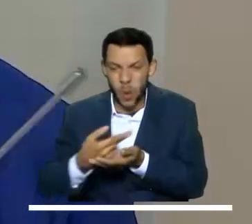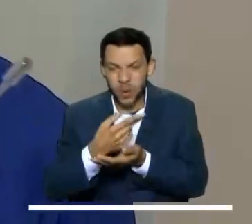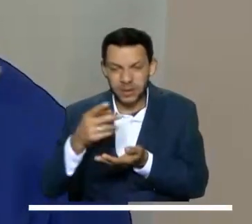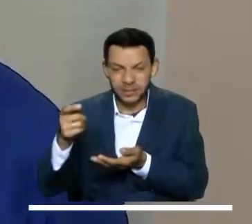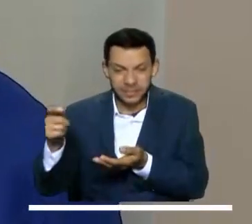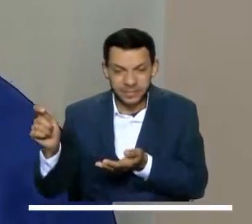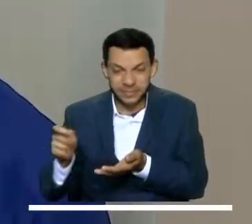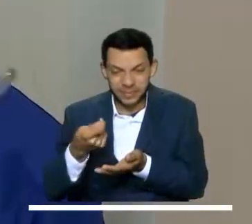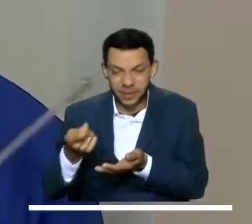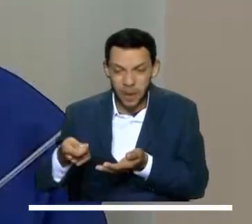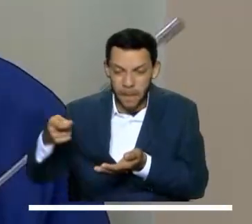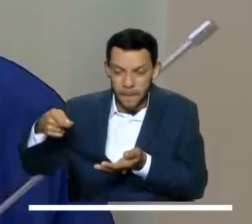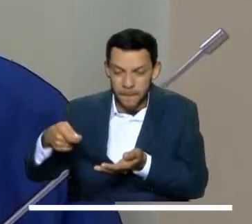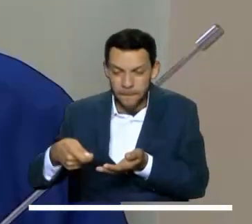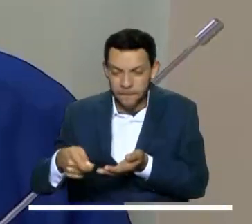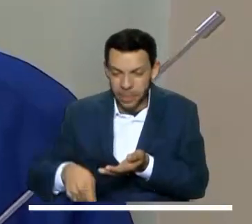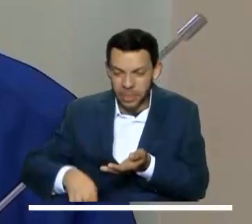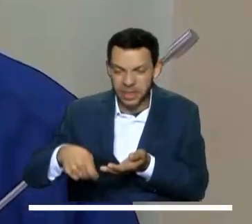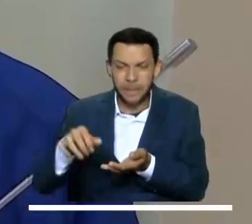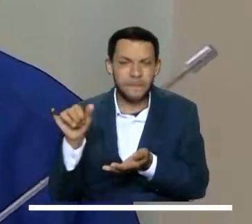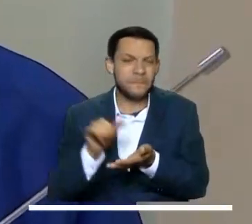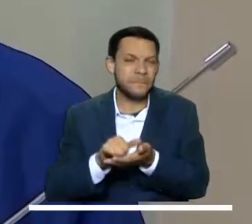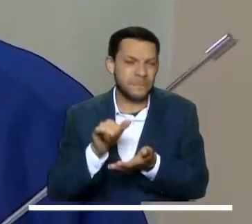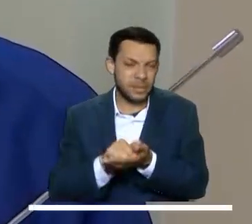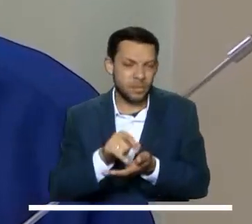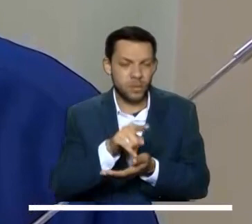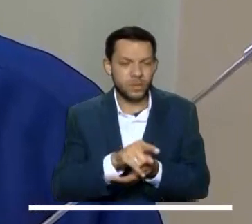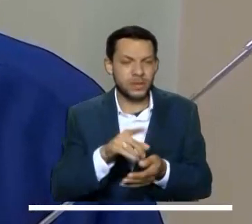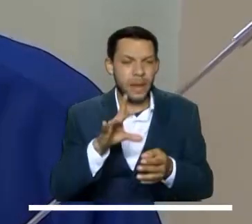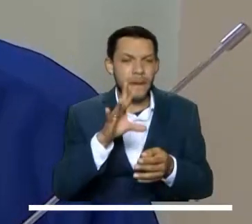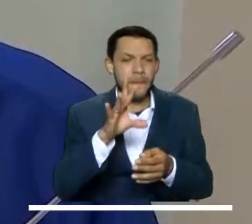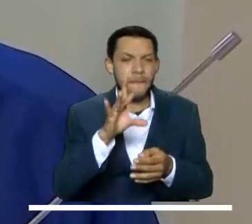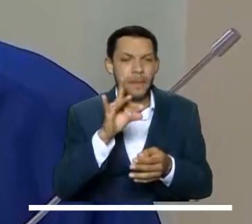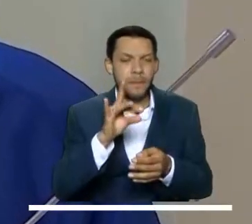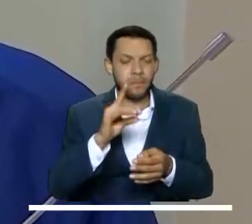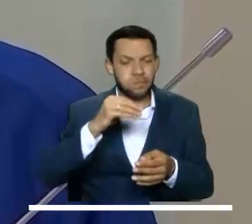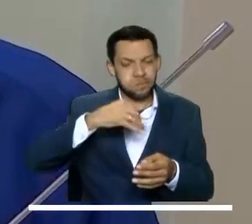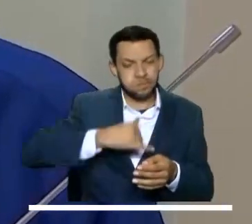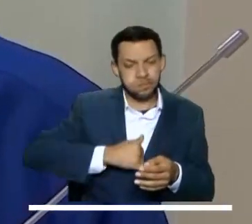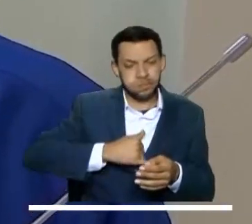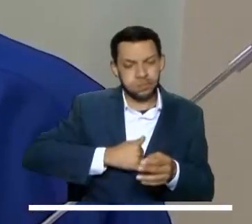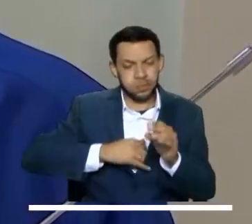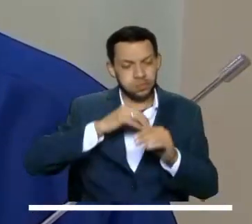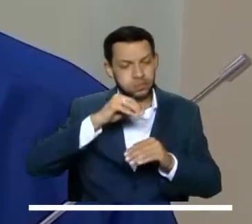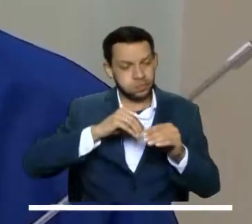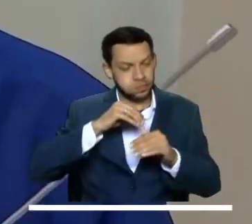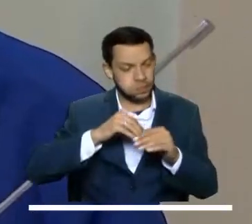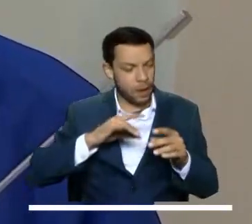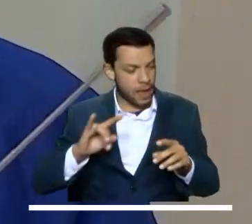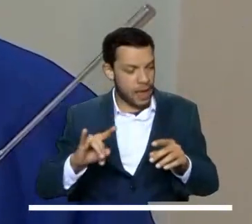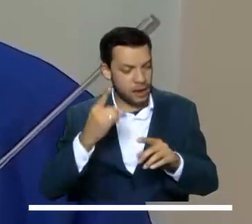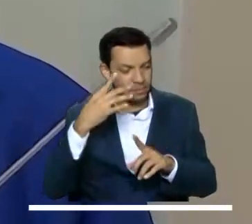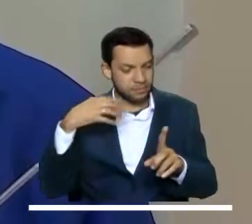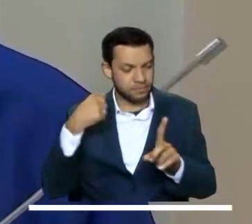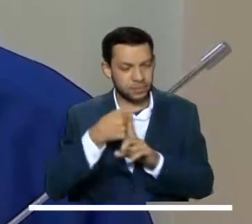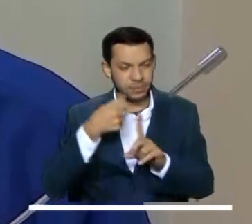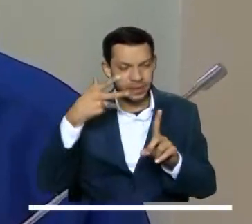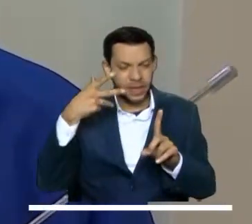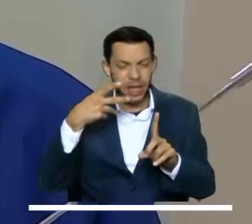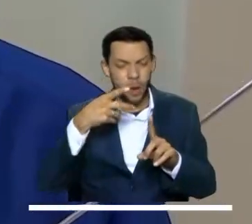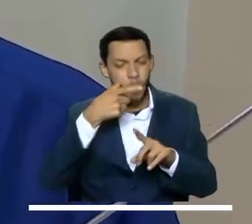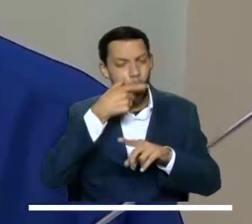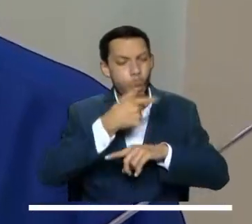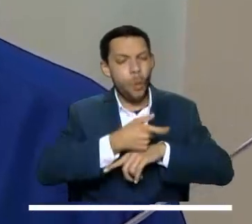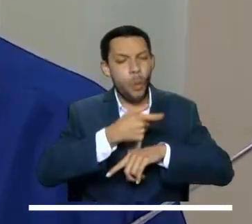con la cuchara y queda el sacabocados. Así pasa con la mucosa. Se puede retirar esa porción de la mucosa donde está la lesión sin afectar el resto del